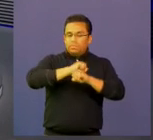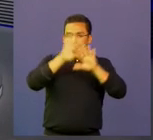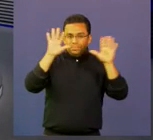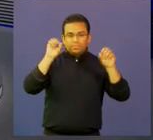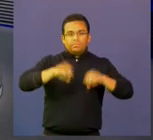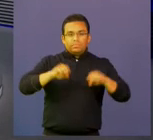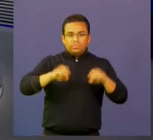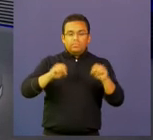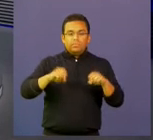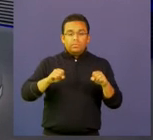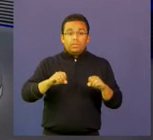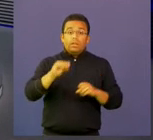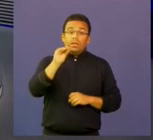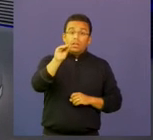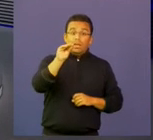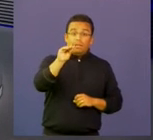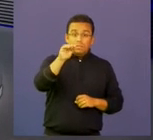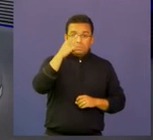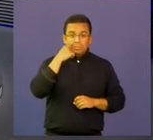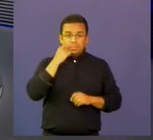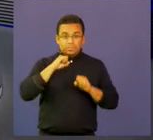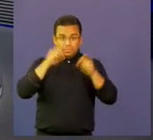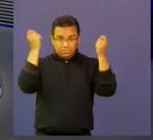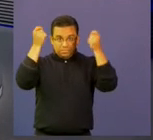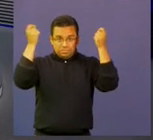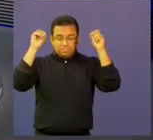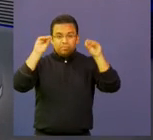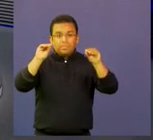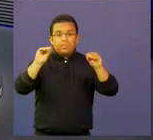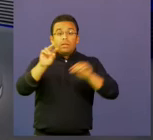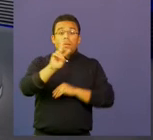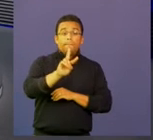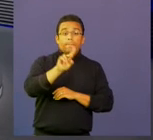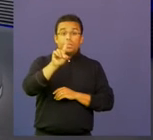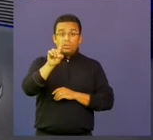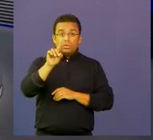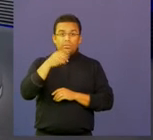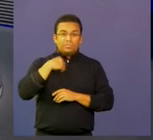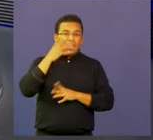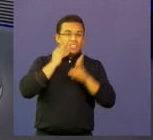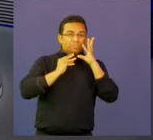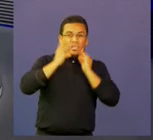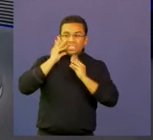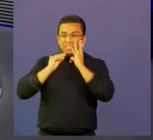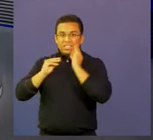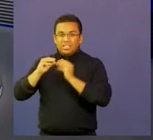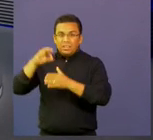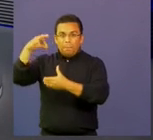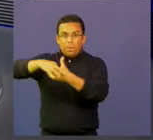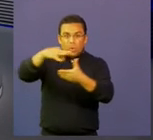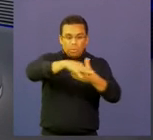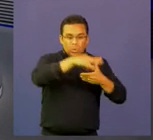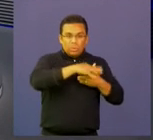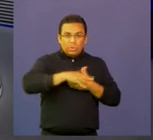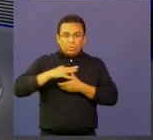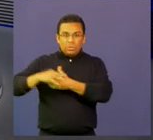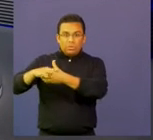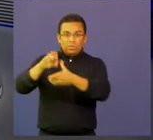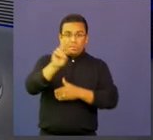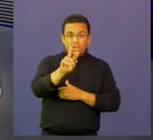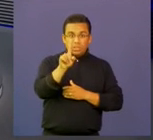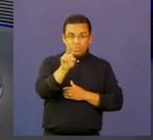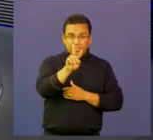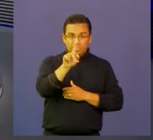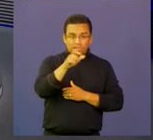hacer dos propagandas aquí. Tenemos 21 experiencias que están siendo votadas por nuestros docentes,